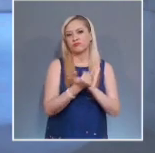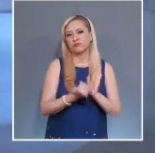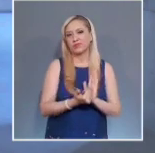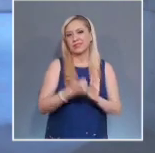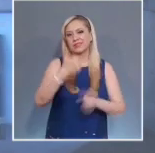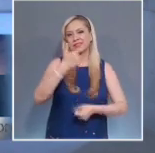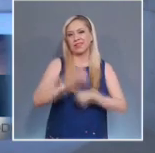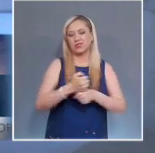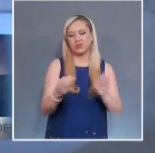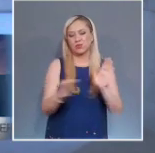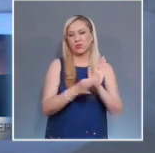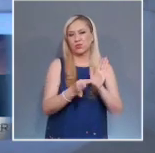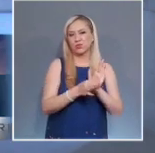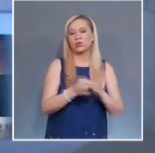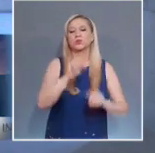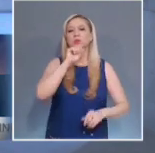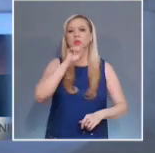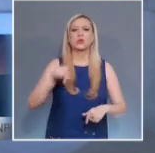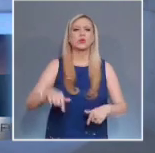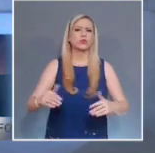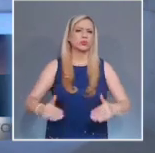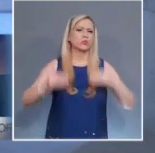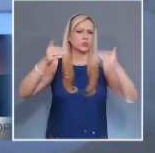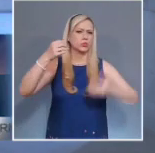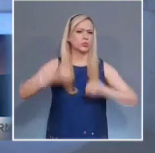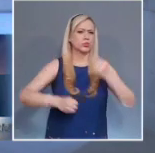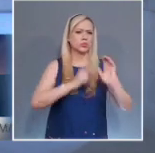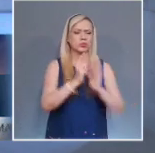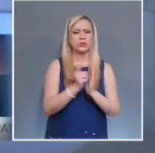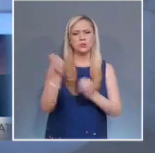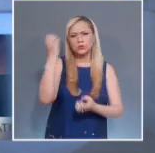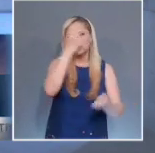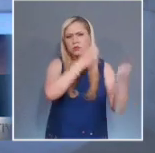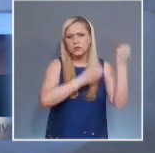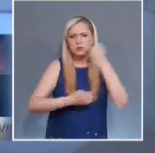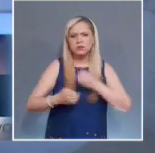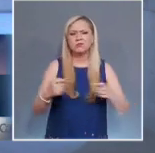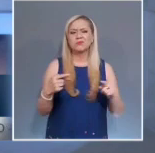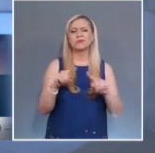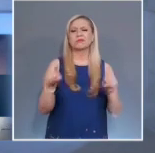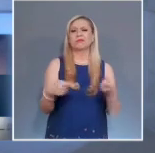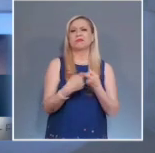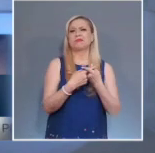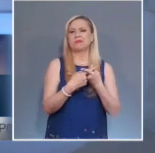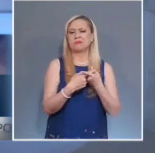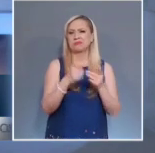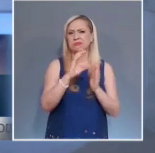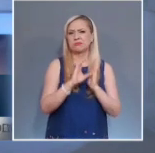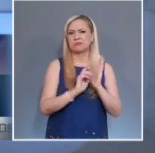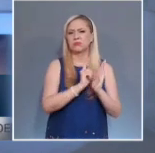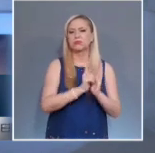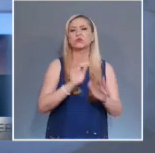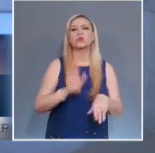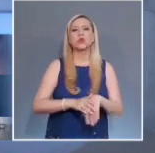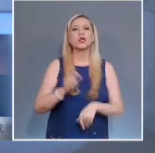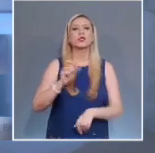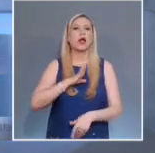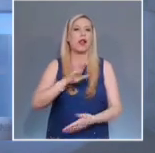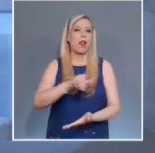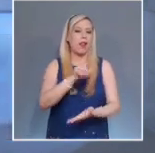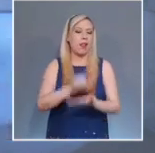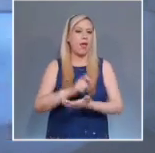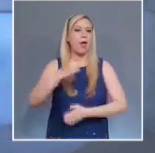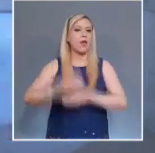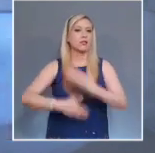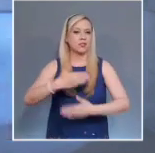también inició con el estudio de una acción de inconstitucionalidad contra disposiciones de la Ley de Archivos de Nayarit. El Pleno continuará con